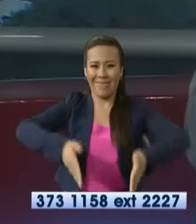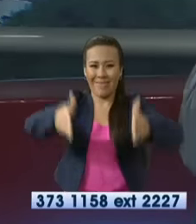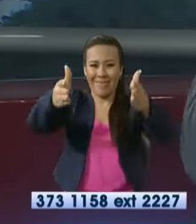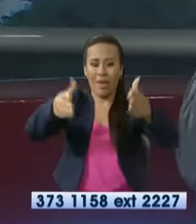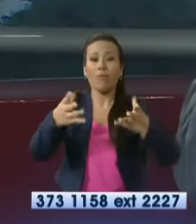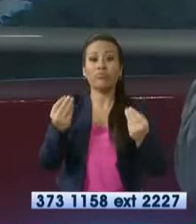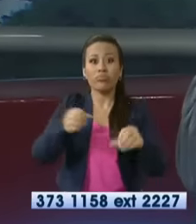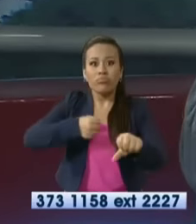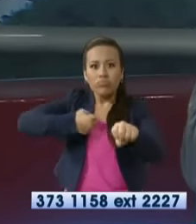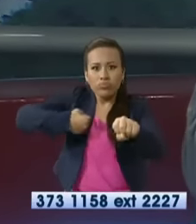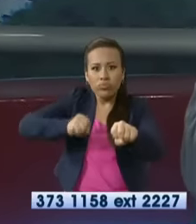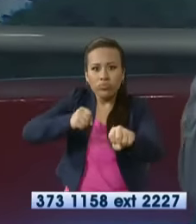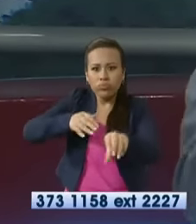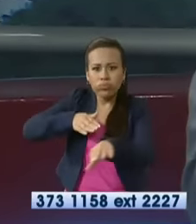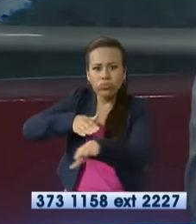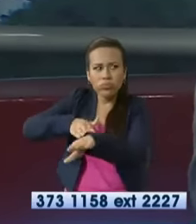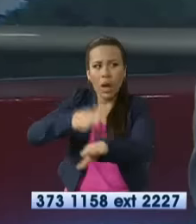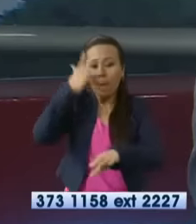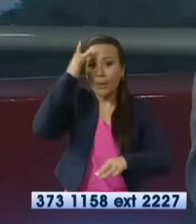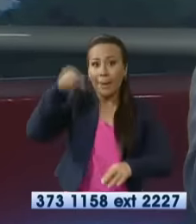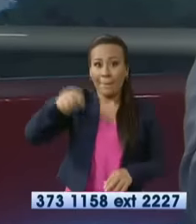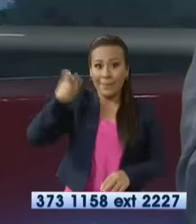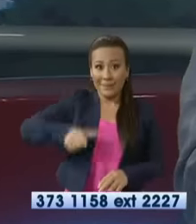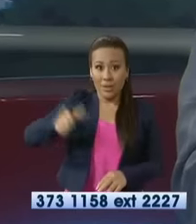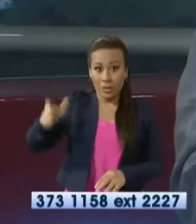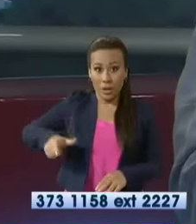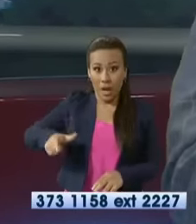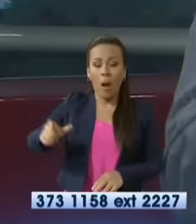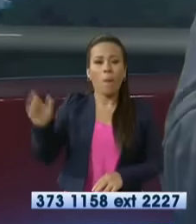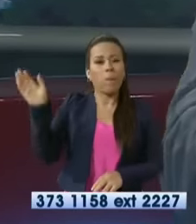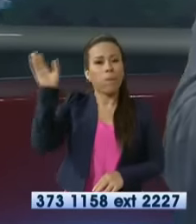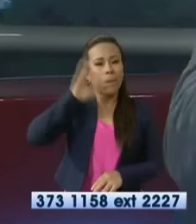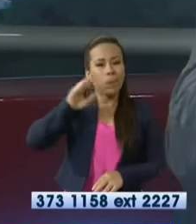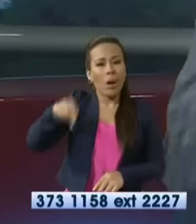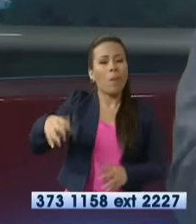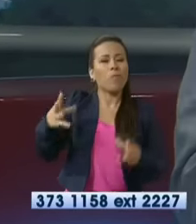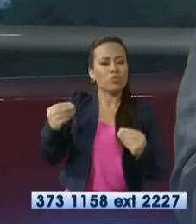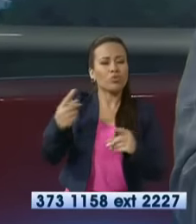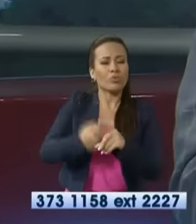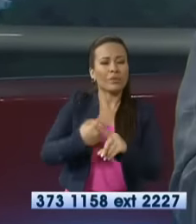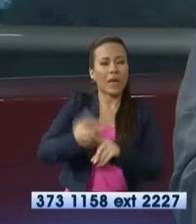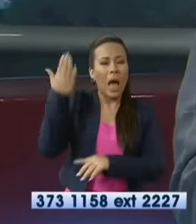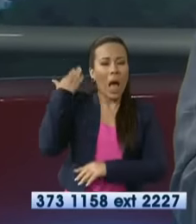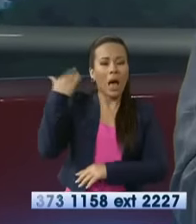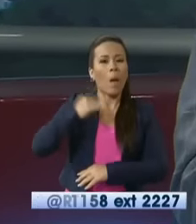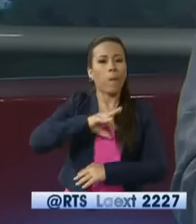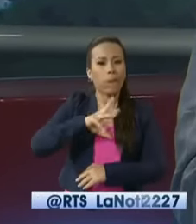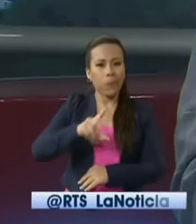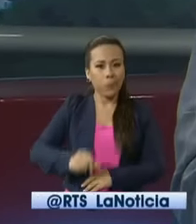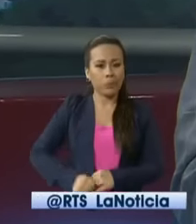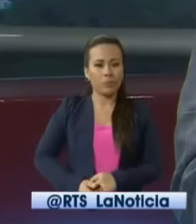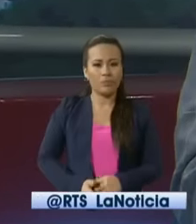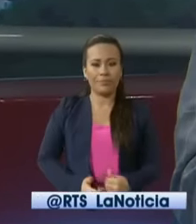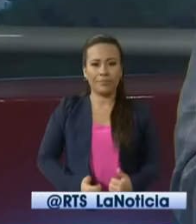venían siguiéndole los pasos a estos presuntos delincuentes hace algunos meses. Veamos.